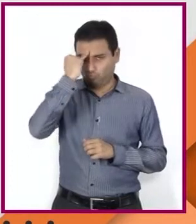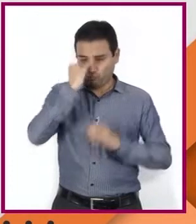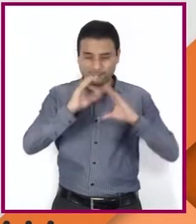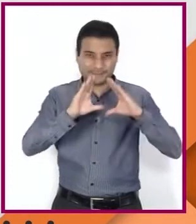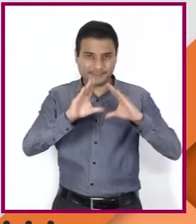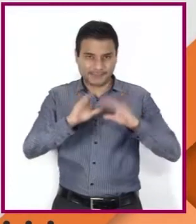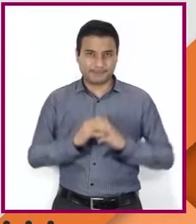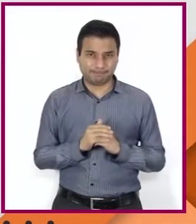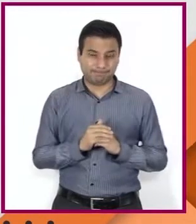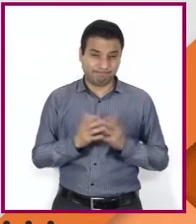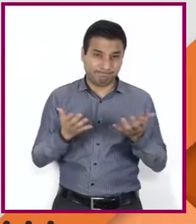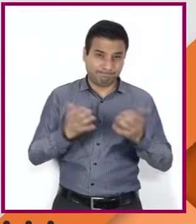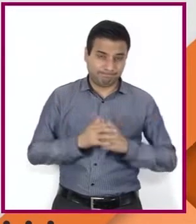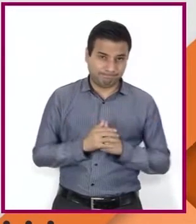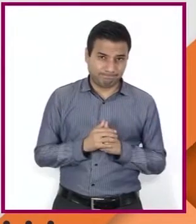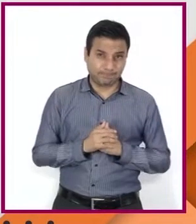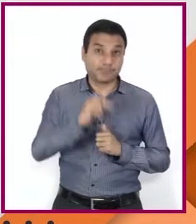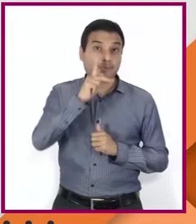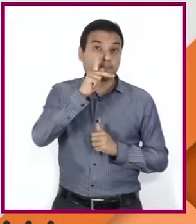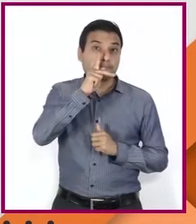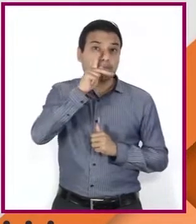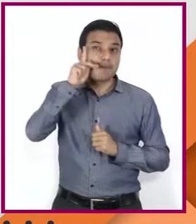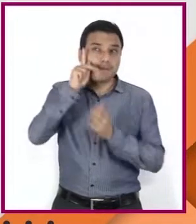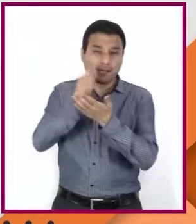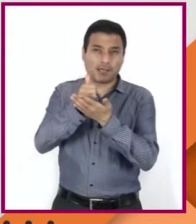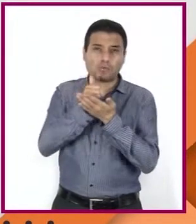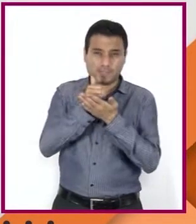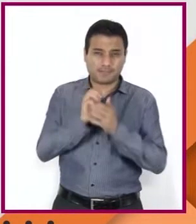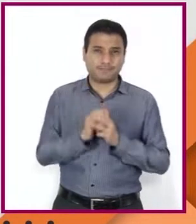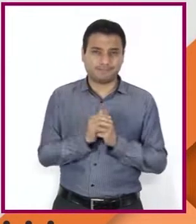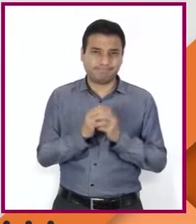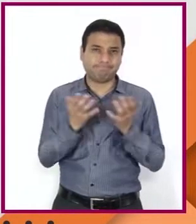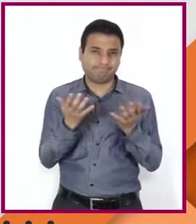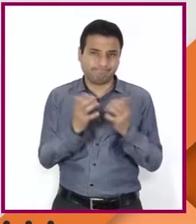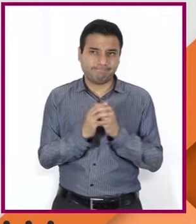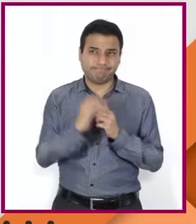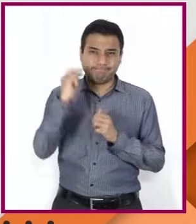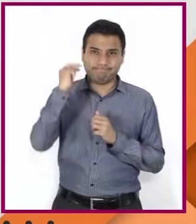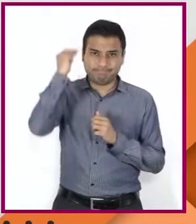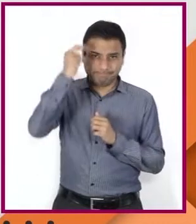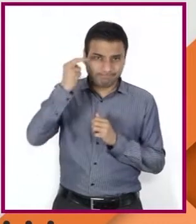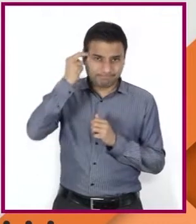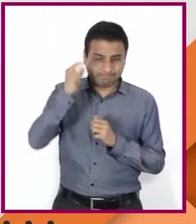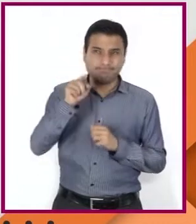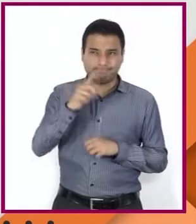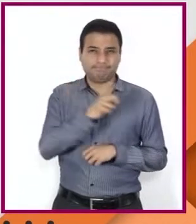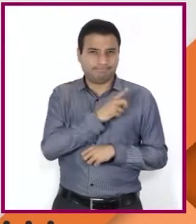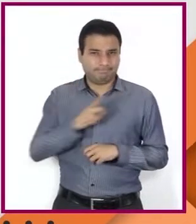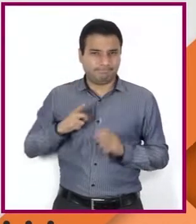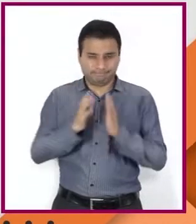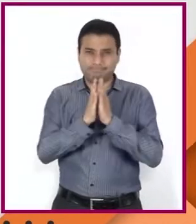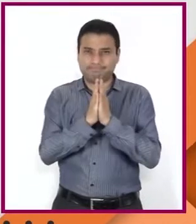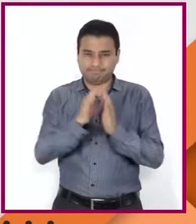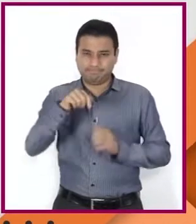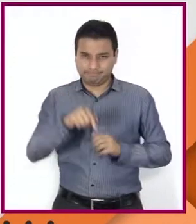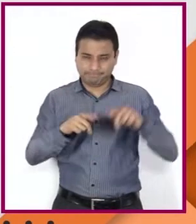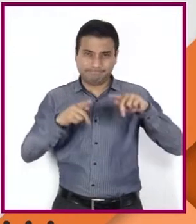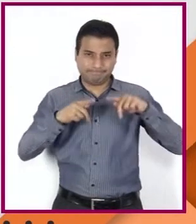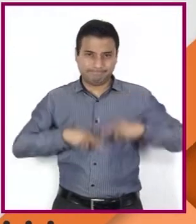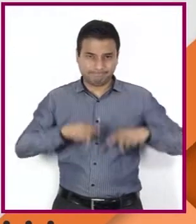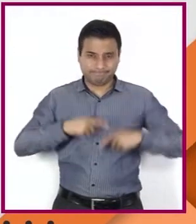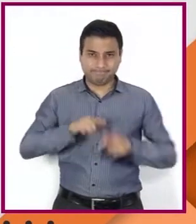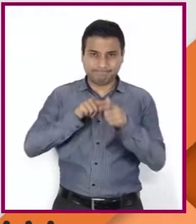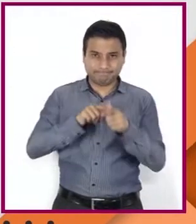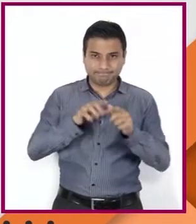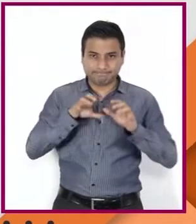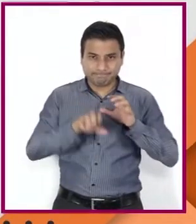y conversión el Papa. Justo es, pues, que vuestra majestad favorezca la conquista y los conquistadores, mirando mucho